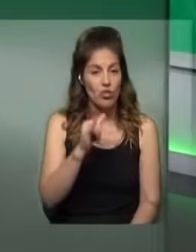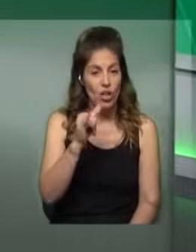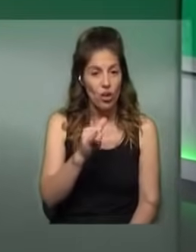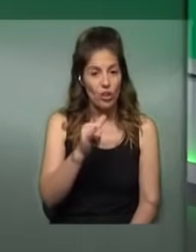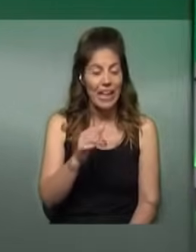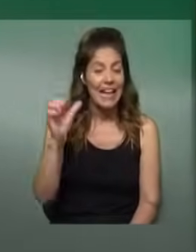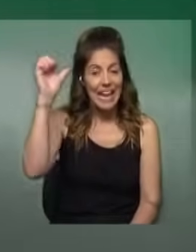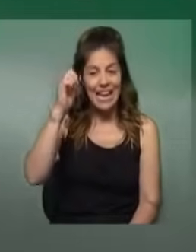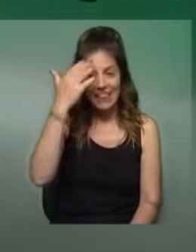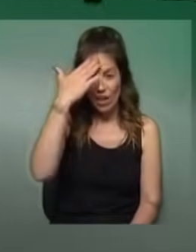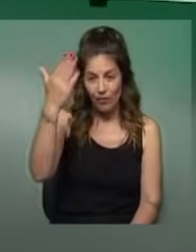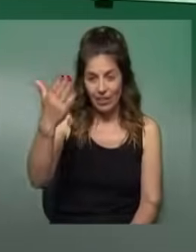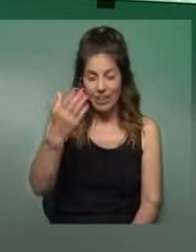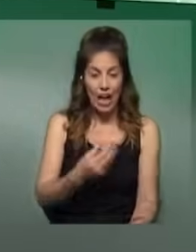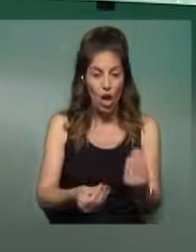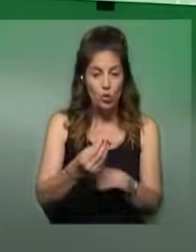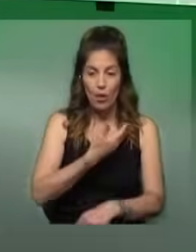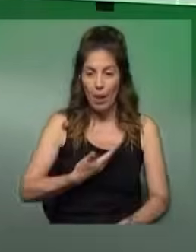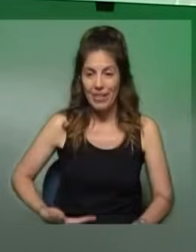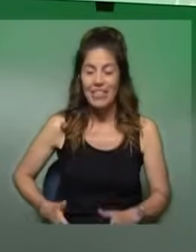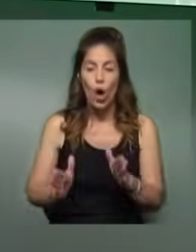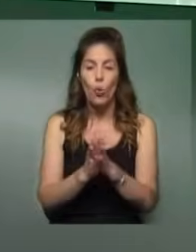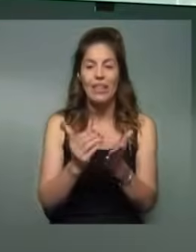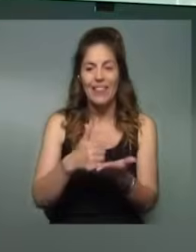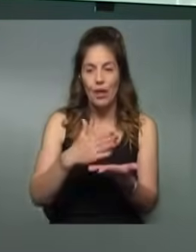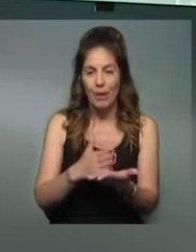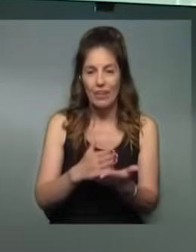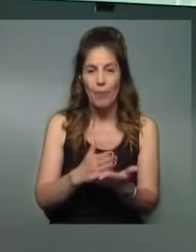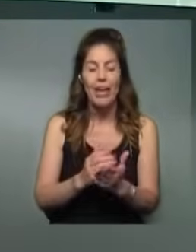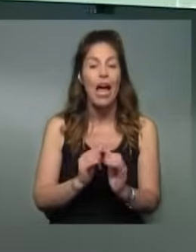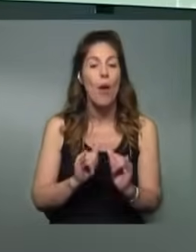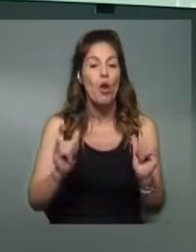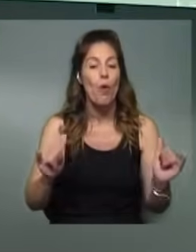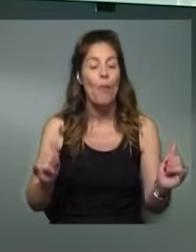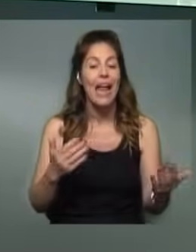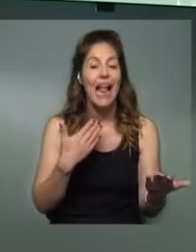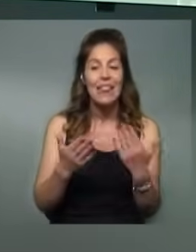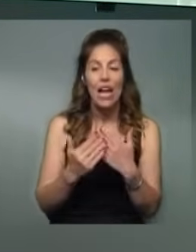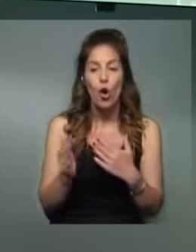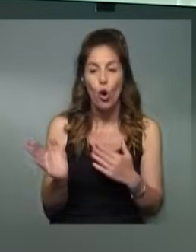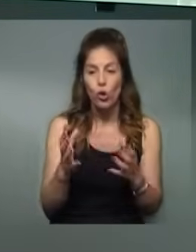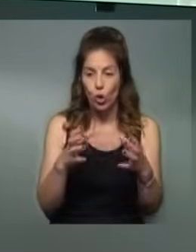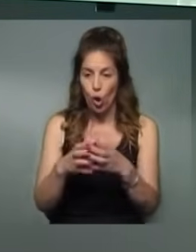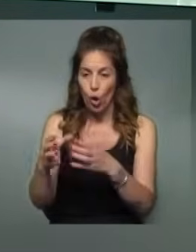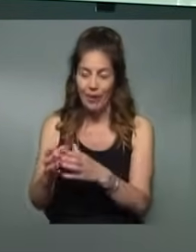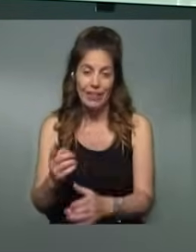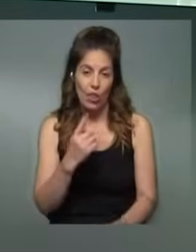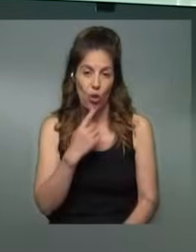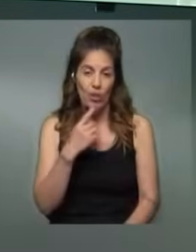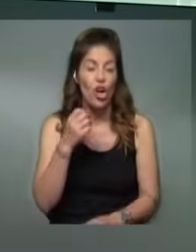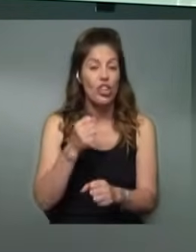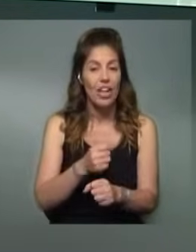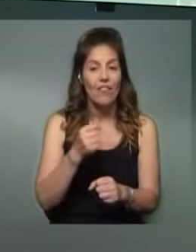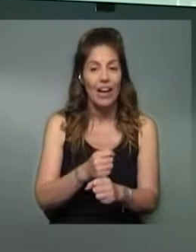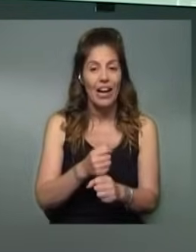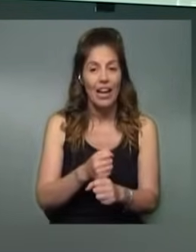asumió la presidencia de la junta departamental aseguró que promoverá el diálogo con todas las bancadas de todos los partidos y que trabajará